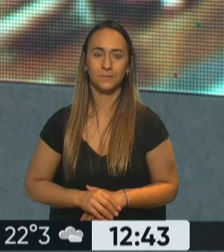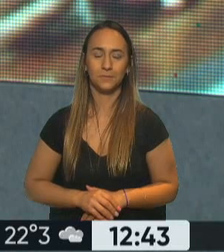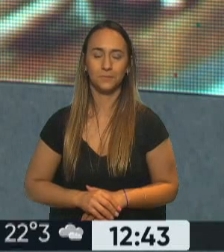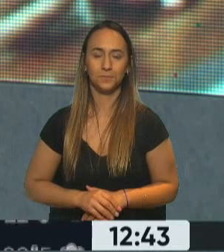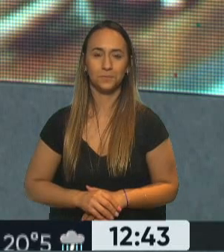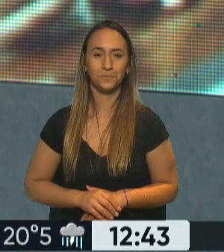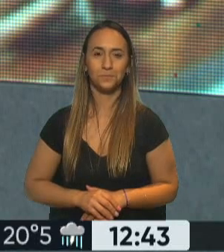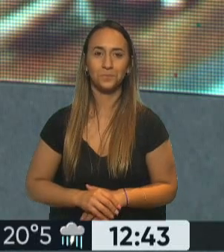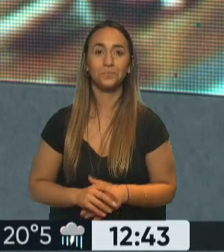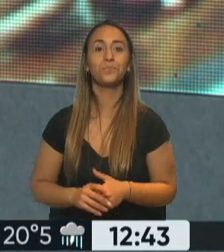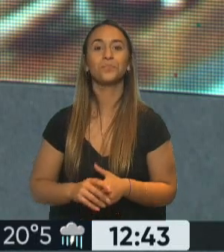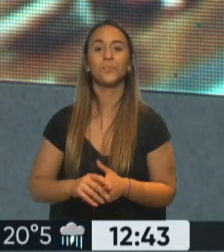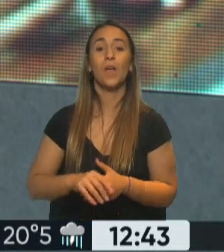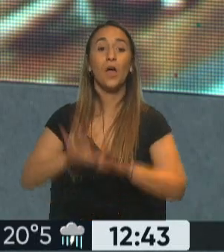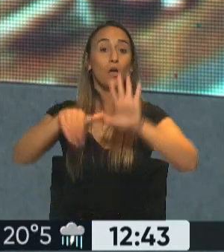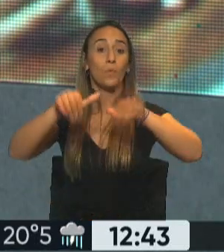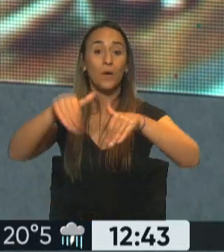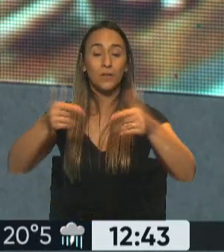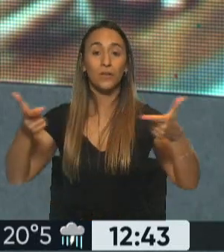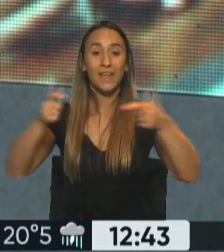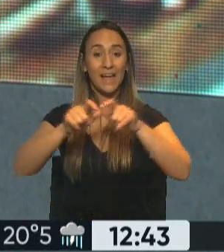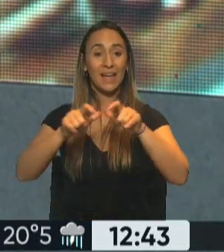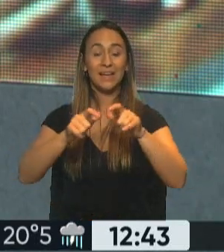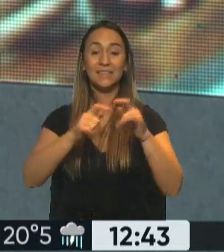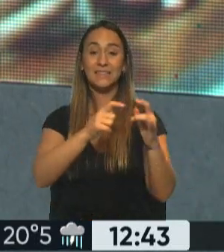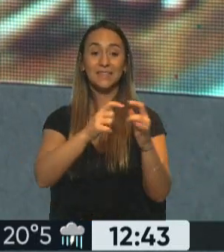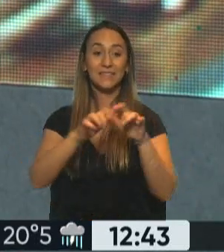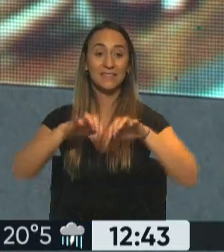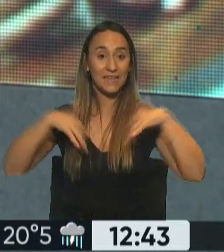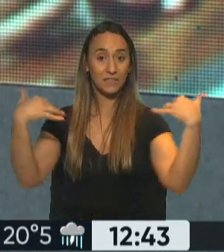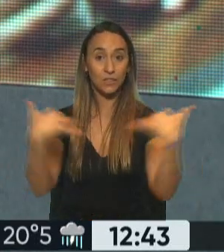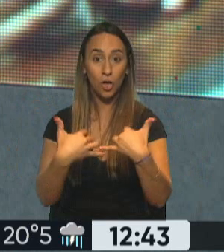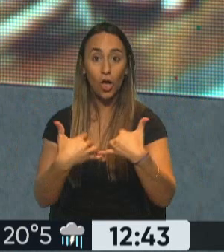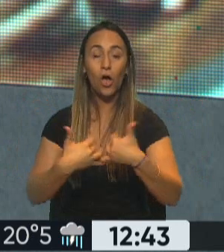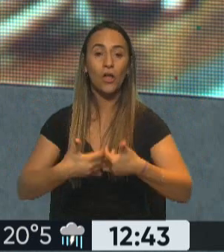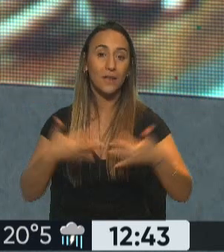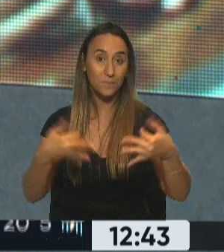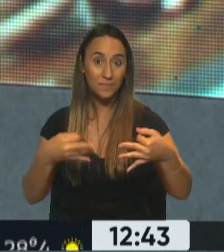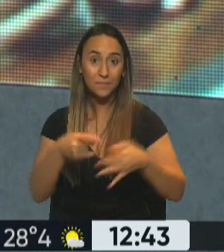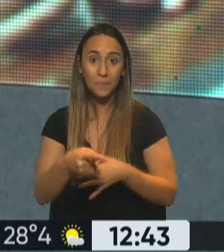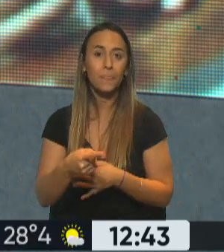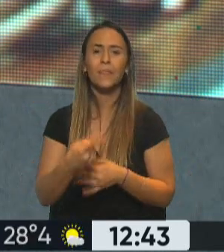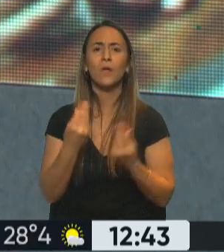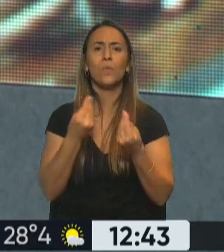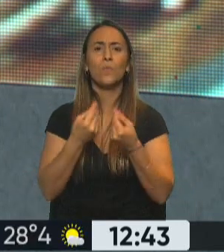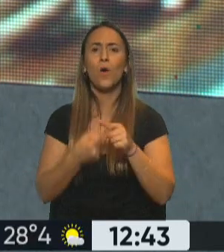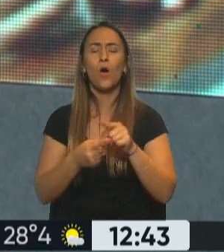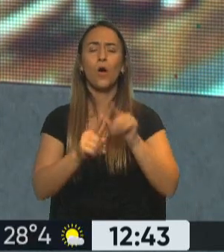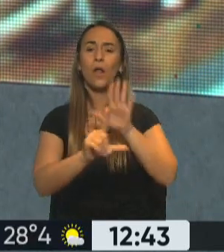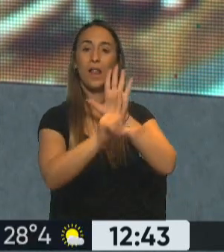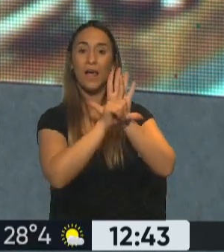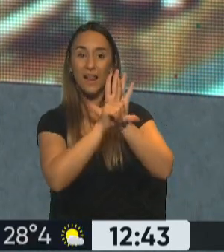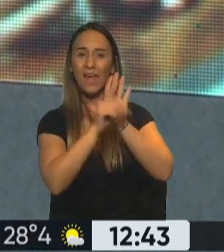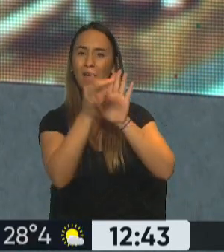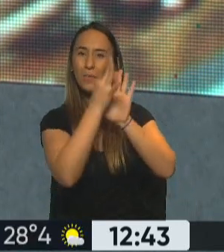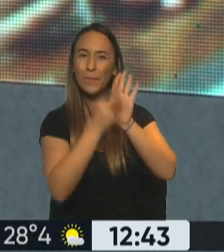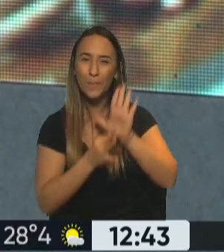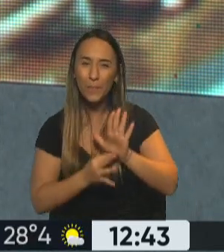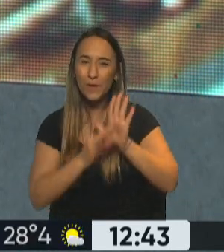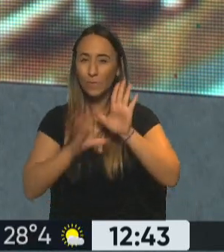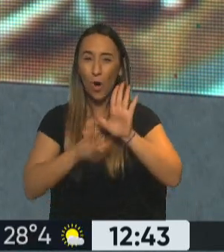La convocatoria a sesiones extraordinarias está hecha, el envío de la denominada ley ómnibus es ya un hecho también, el debate